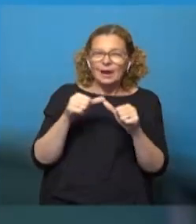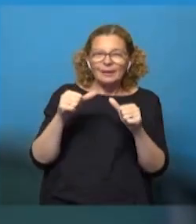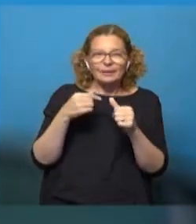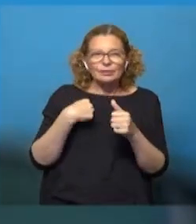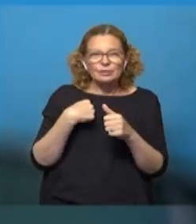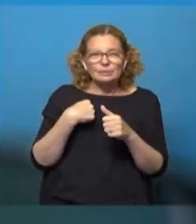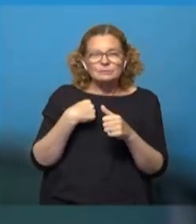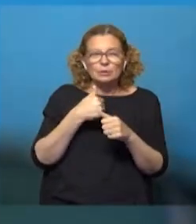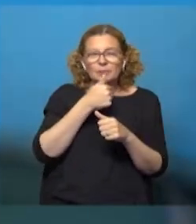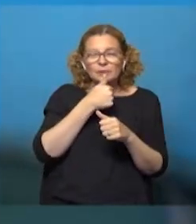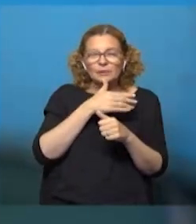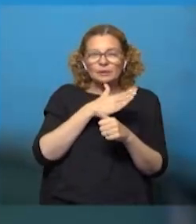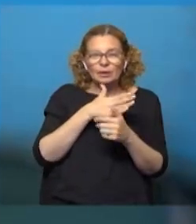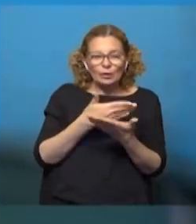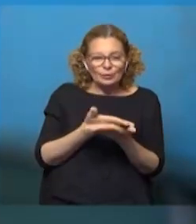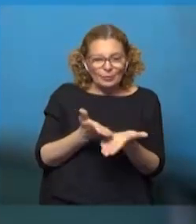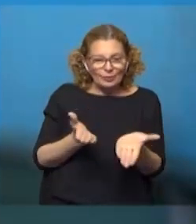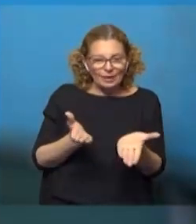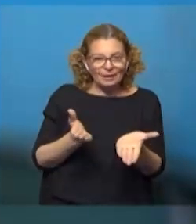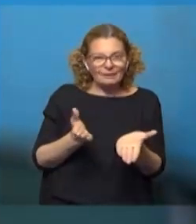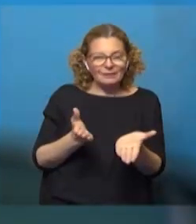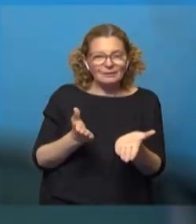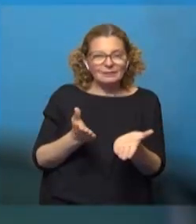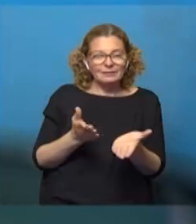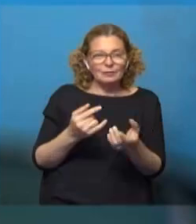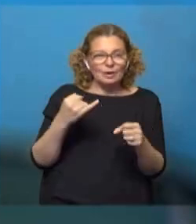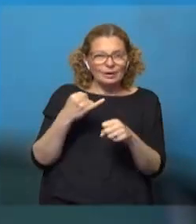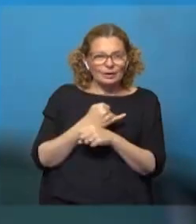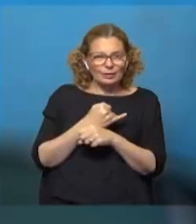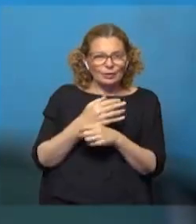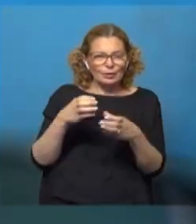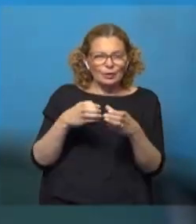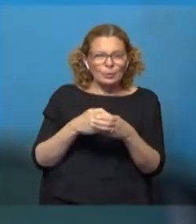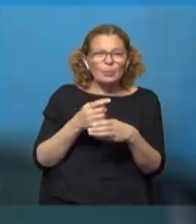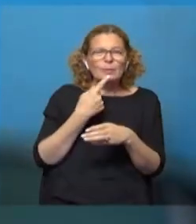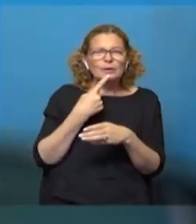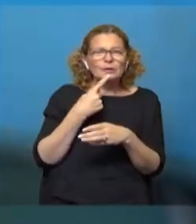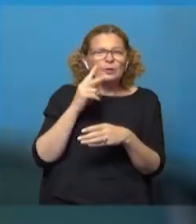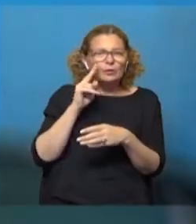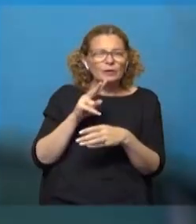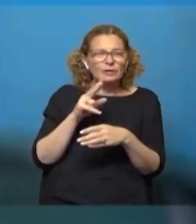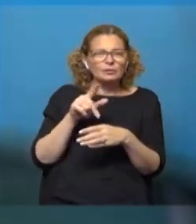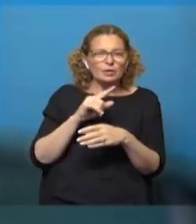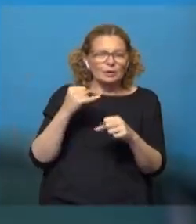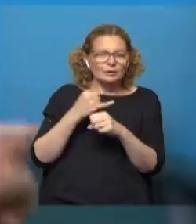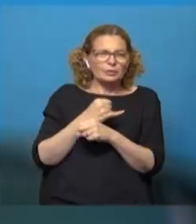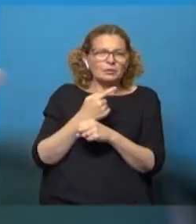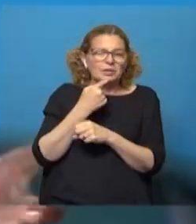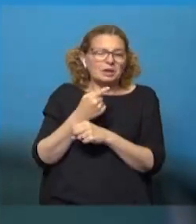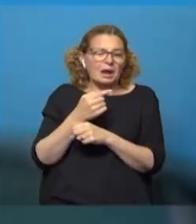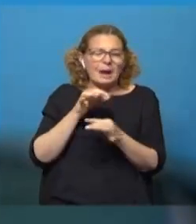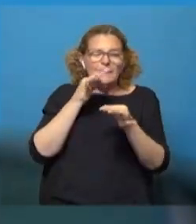como historiador lo tengo que Mostrar si fue un error el partido lo verá si no fue un error lo de los justificará